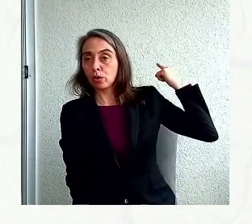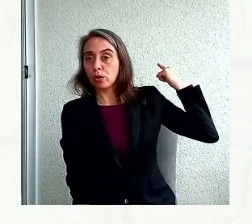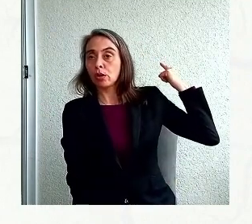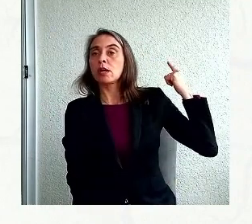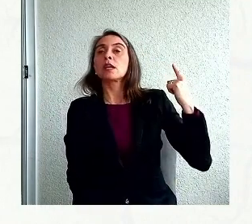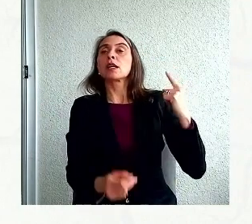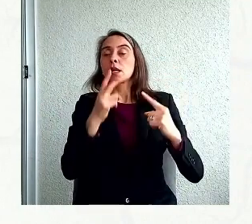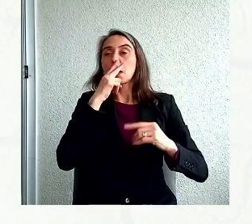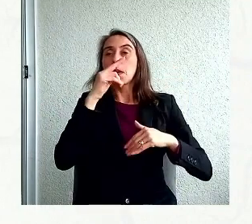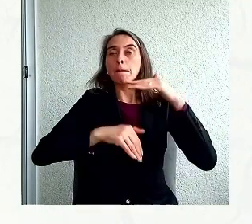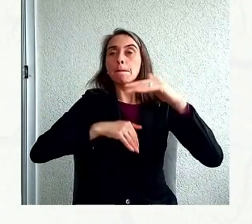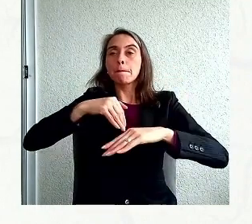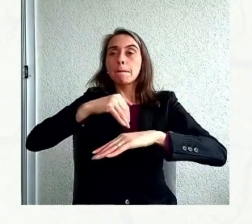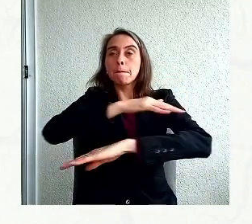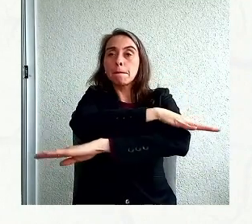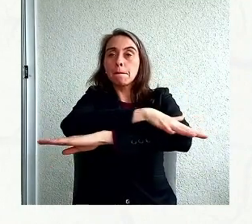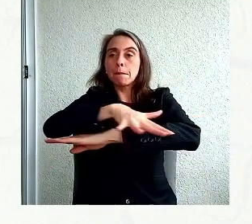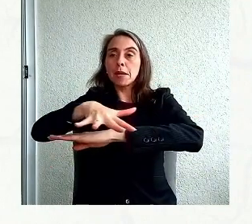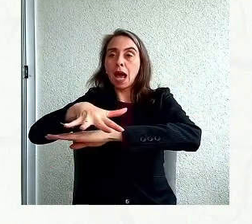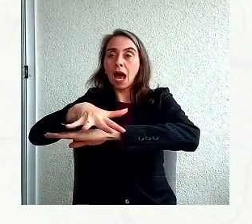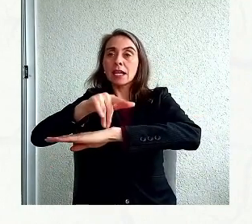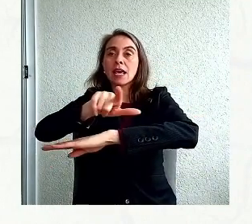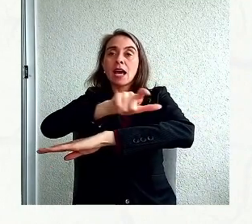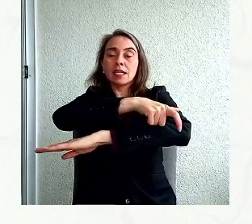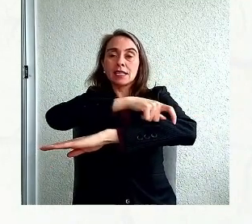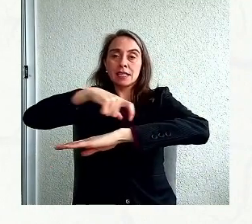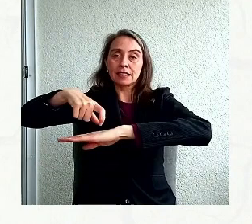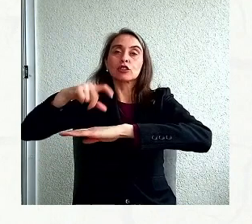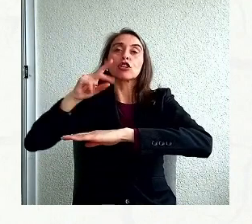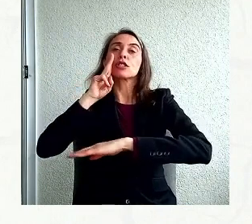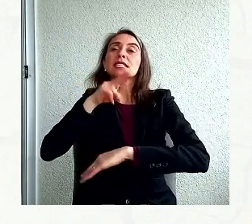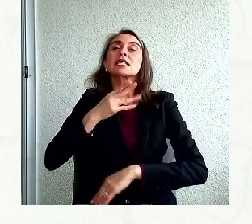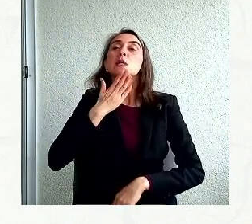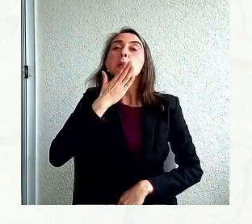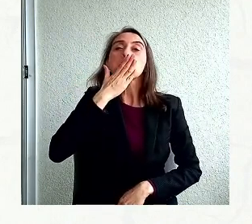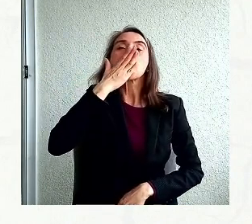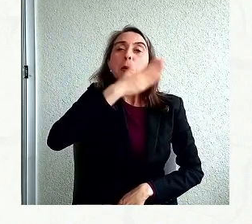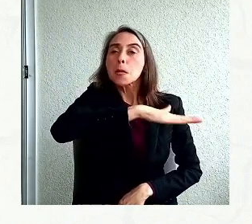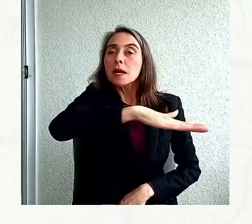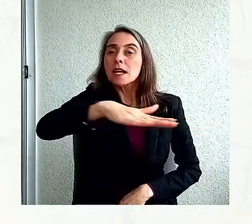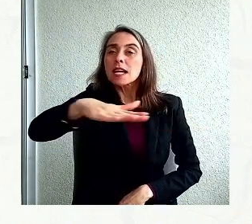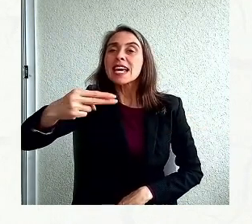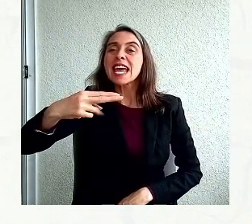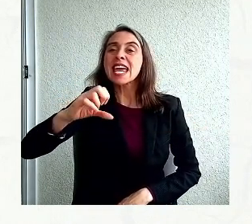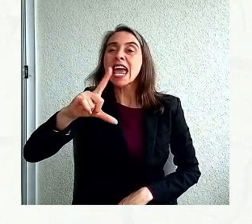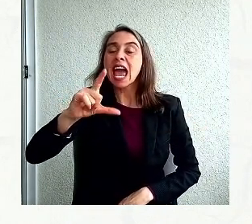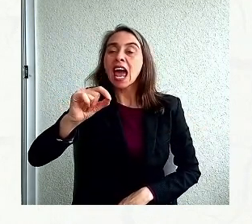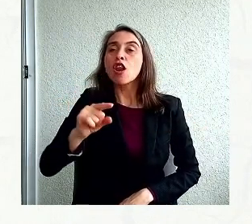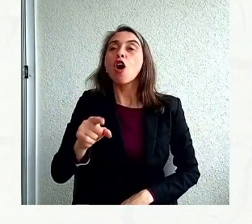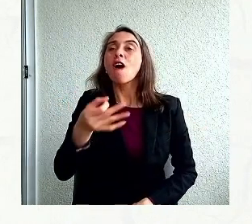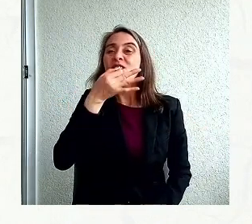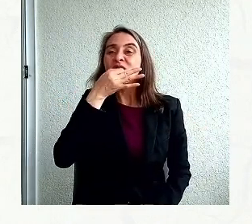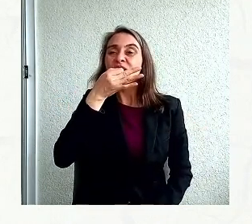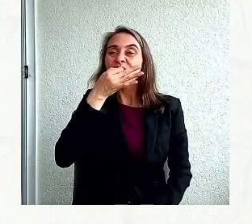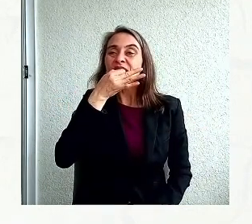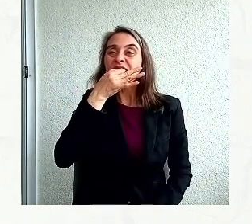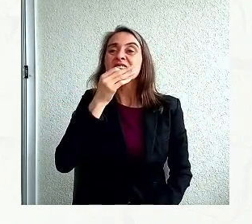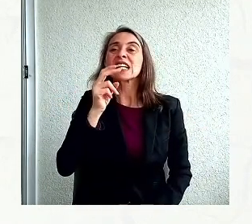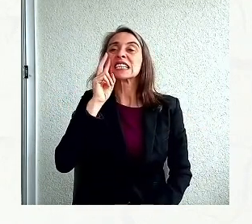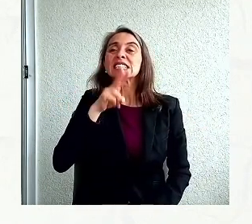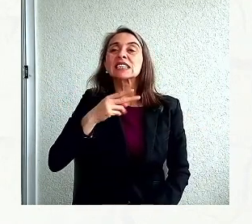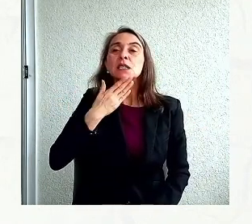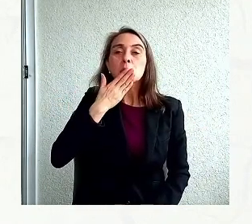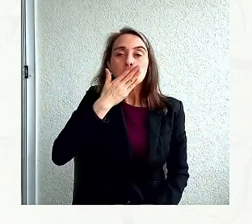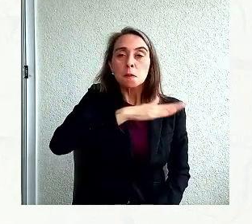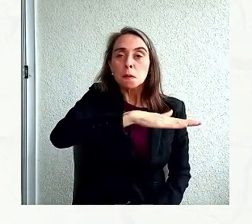libre de hielo. Esa parte verde que también se ve ahí, también es un área libre de hielo. que están permanentemente libres de hielo en